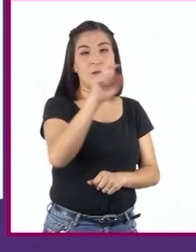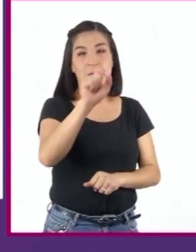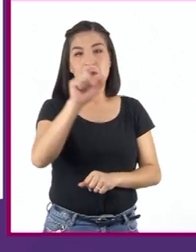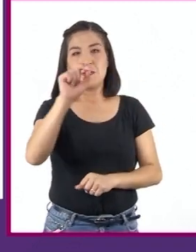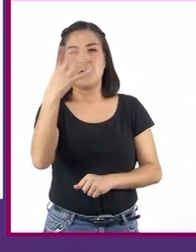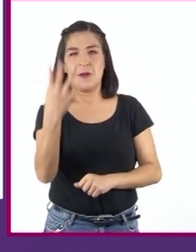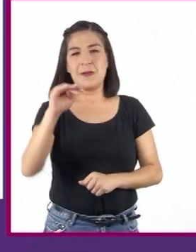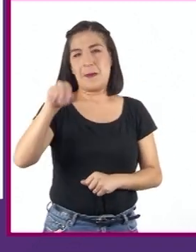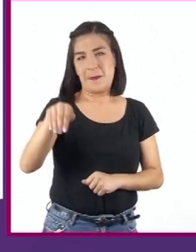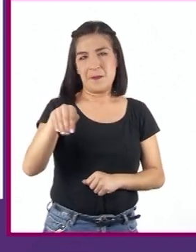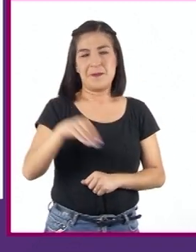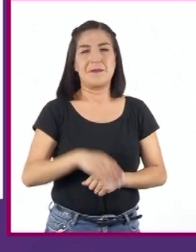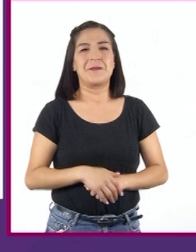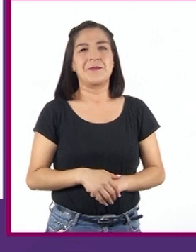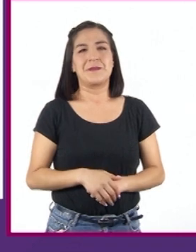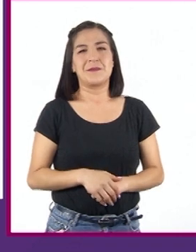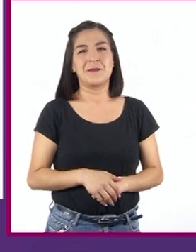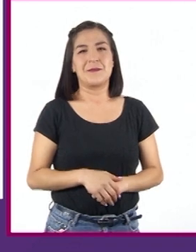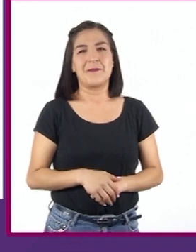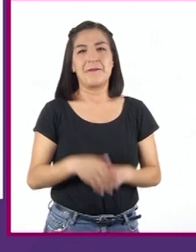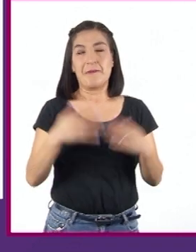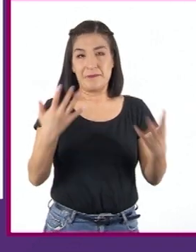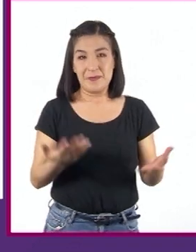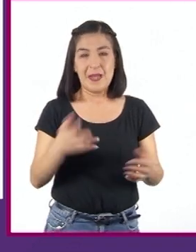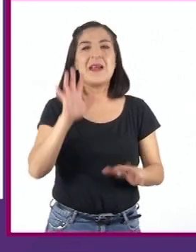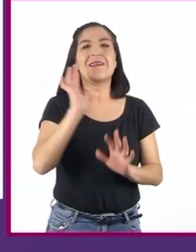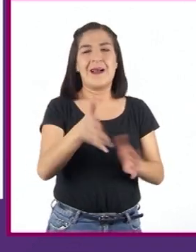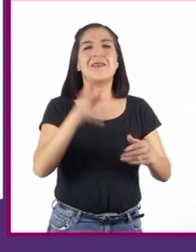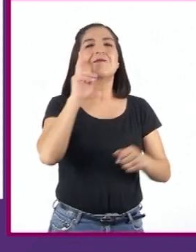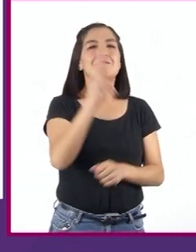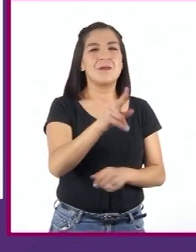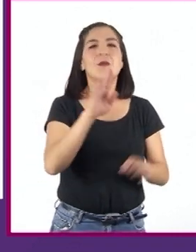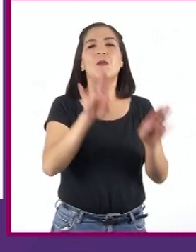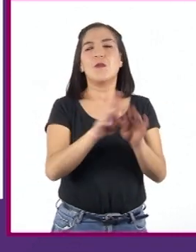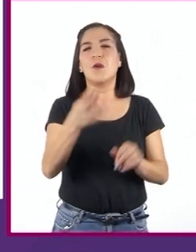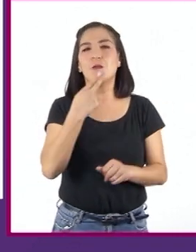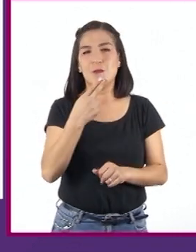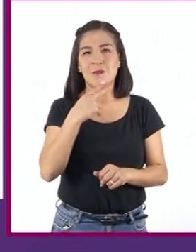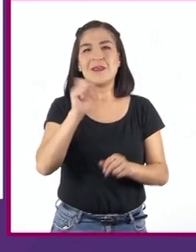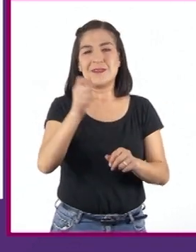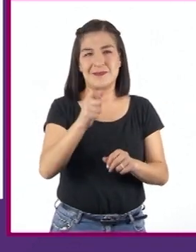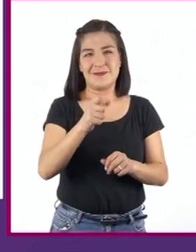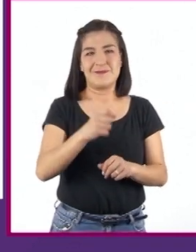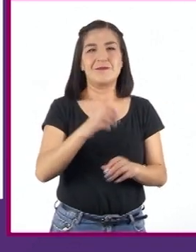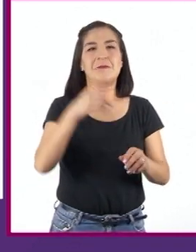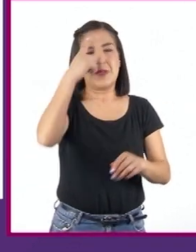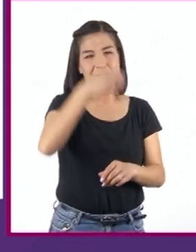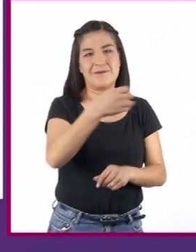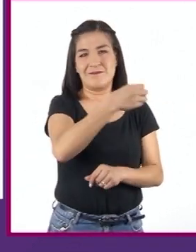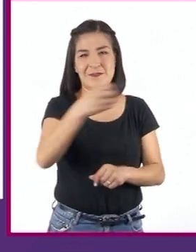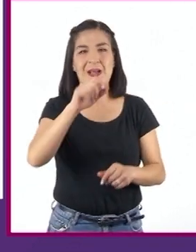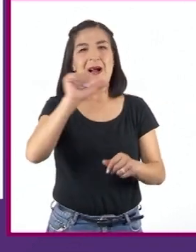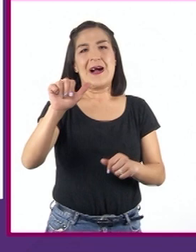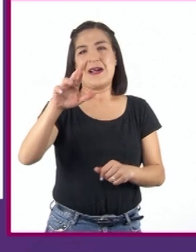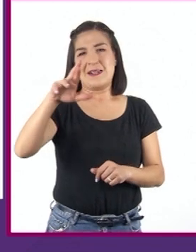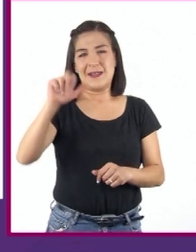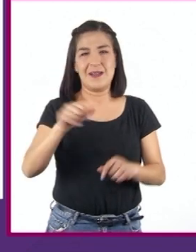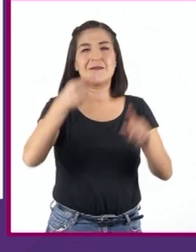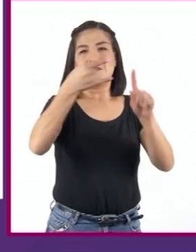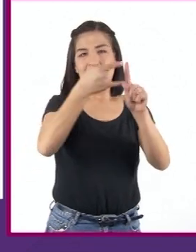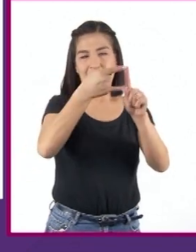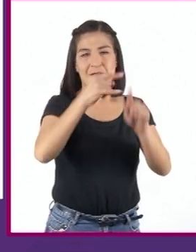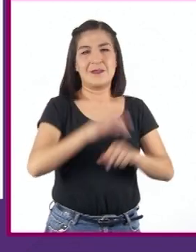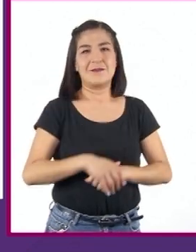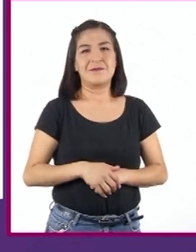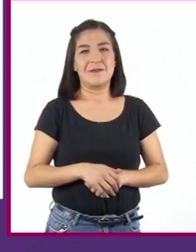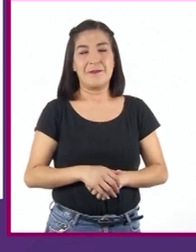4.24 metros. Por lo que ya podemos utilizar la fórmula para el área del cuadrado.